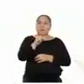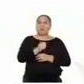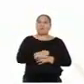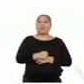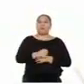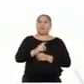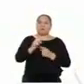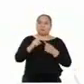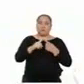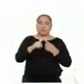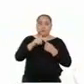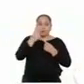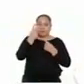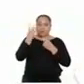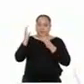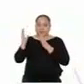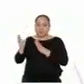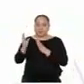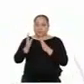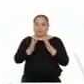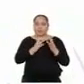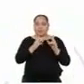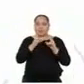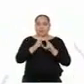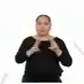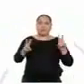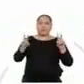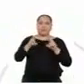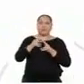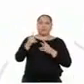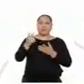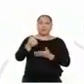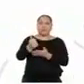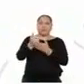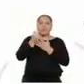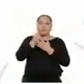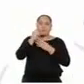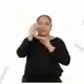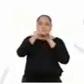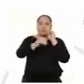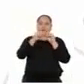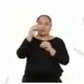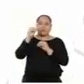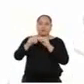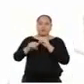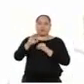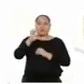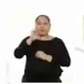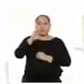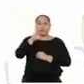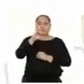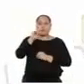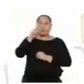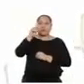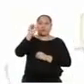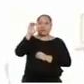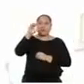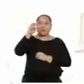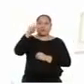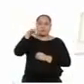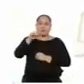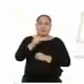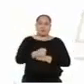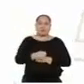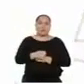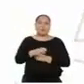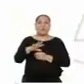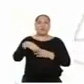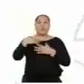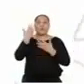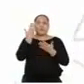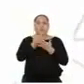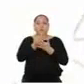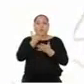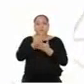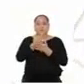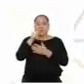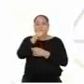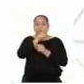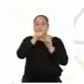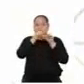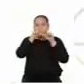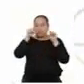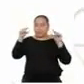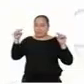Primero, organizar los valores de manera que me permitan plantar ecuaciones. Después, verificar que estas